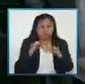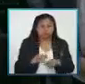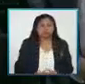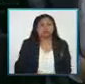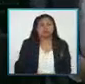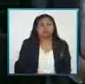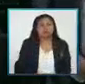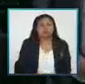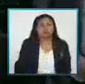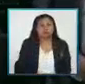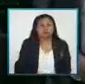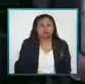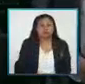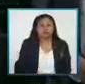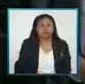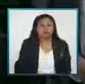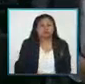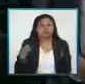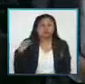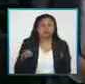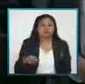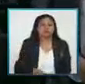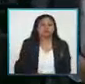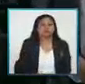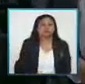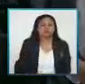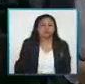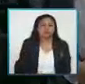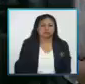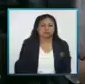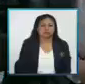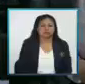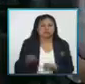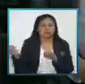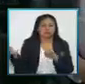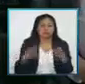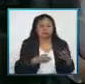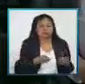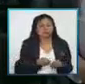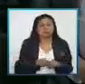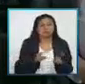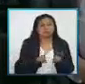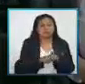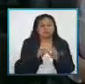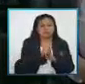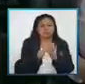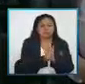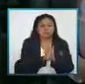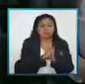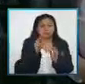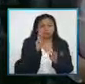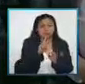Público. Para ello, me remito al artículo